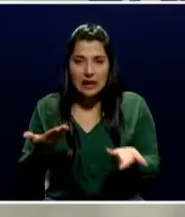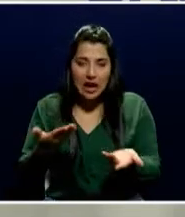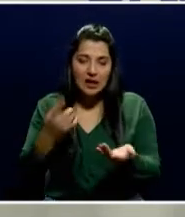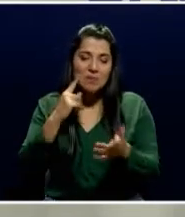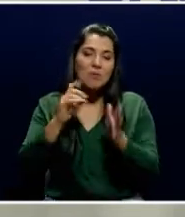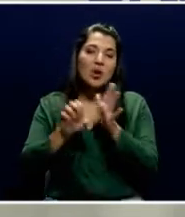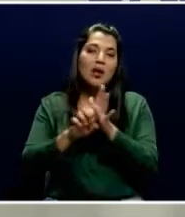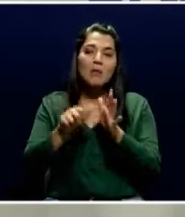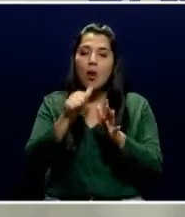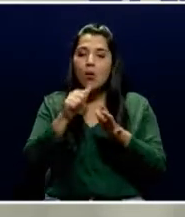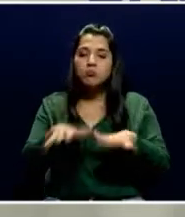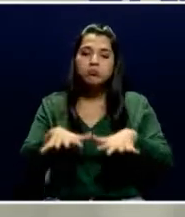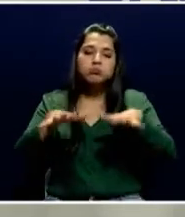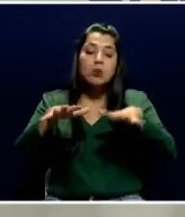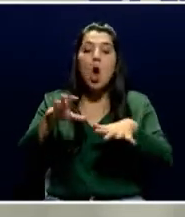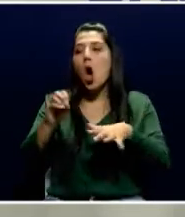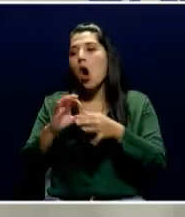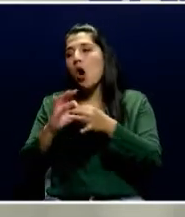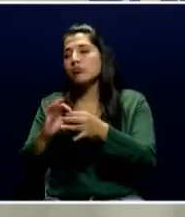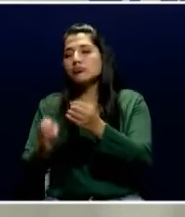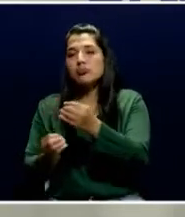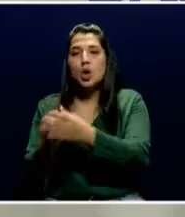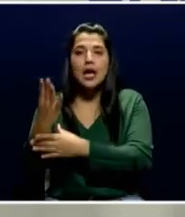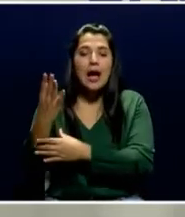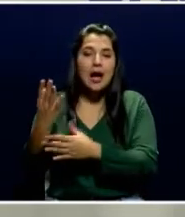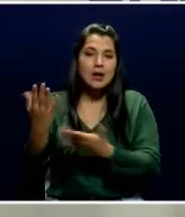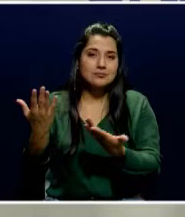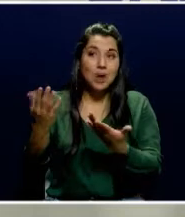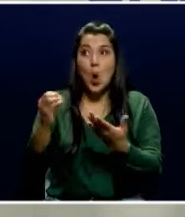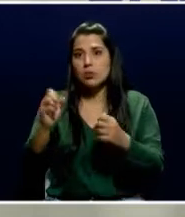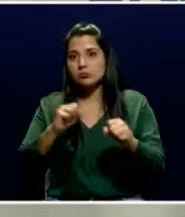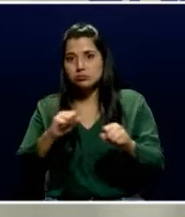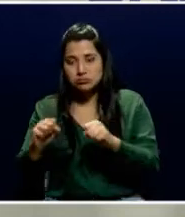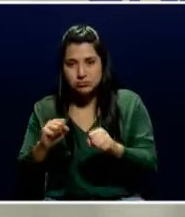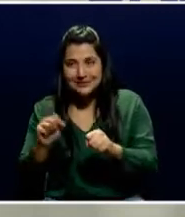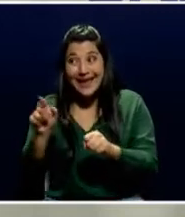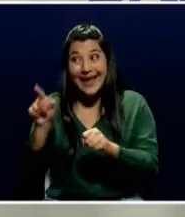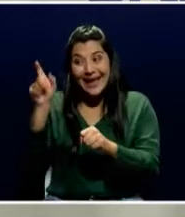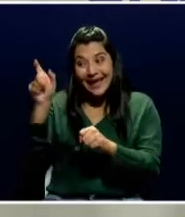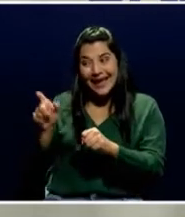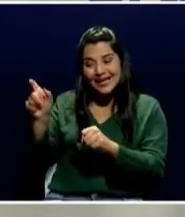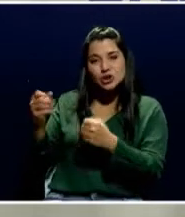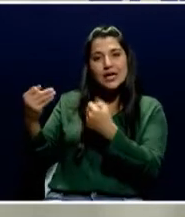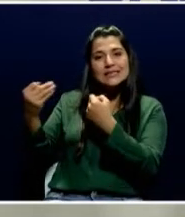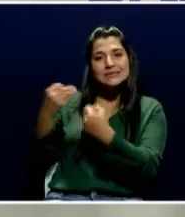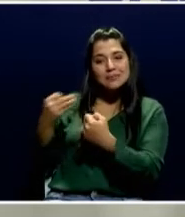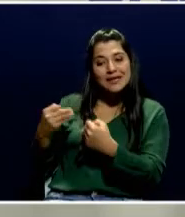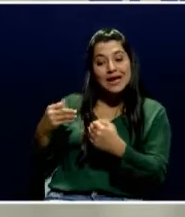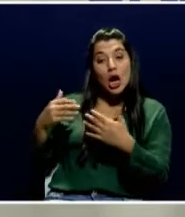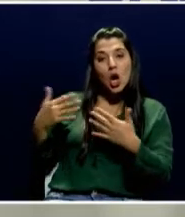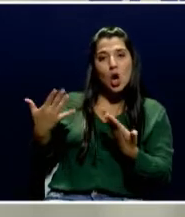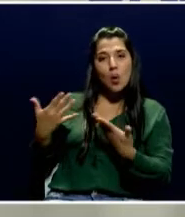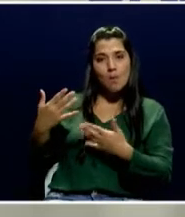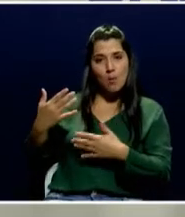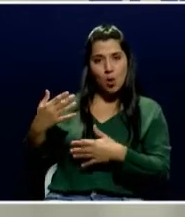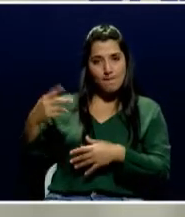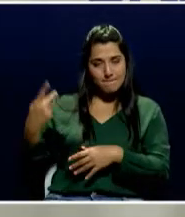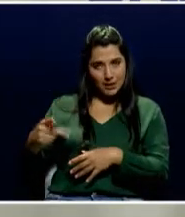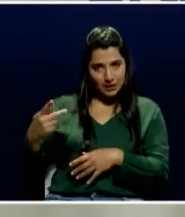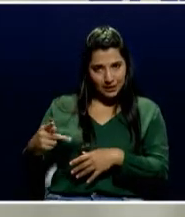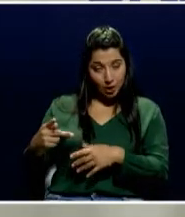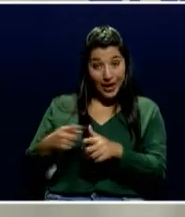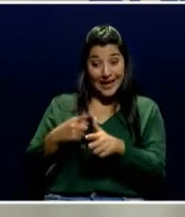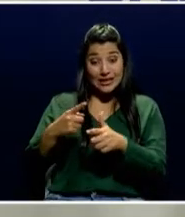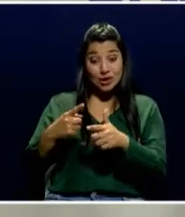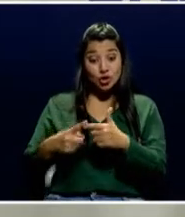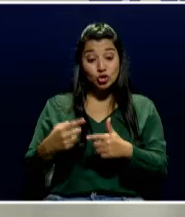los sismólogos o los vulcanólogos nos caracterizan la amenaza, y nosotros, los que trabajamos en la atención de emergencias, tenemos que adaptar